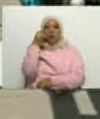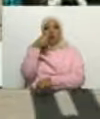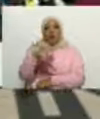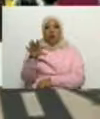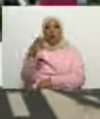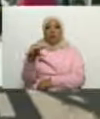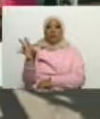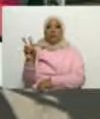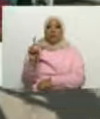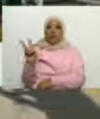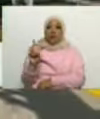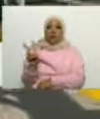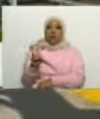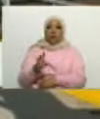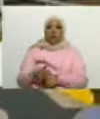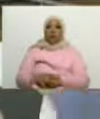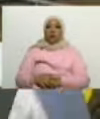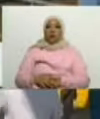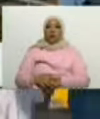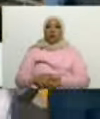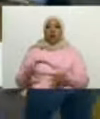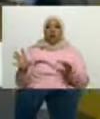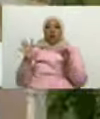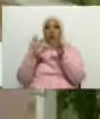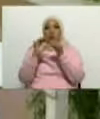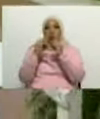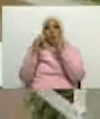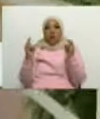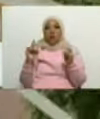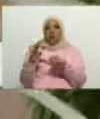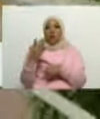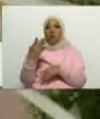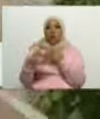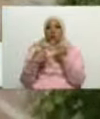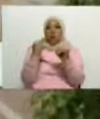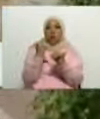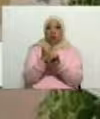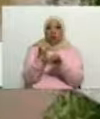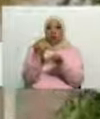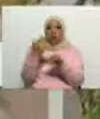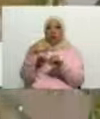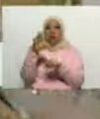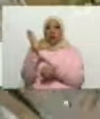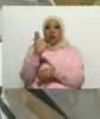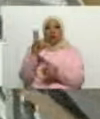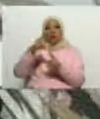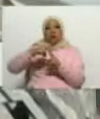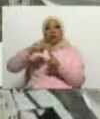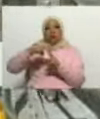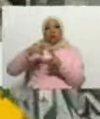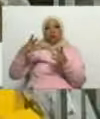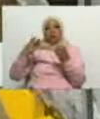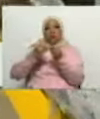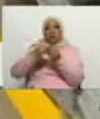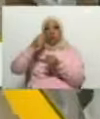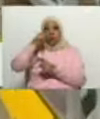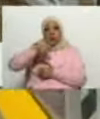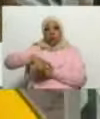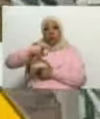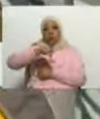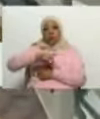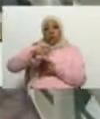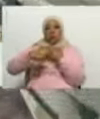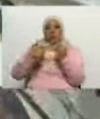Venezuela. El puente Unión es el cuarto puente internacional ubicado en el estado Táchira, junto con los puentes Simón Bolívar,